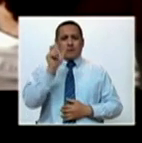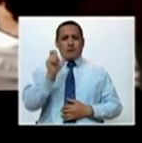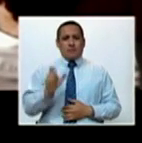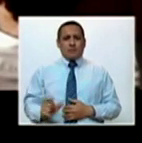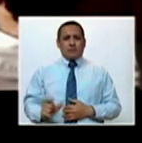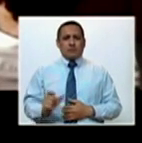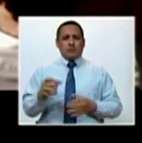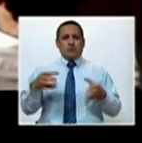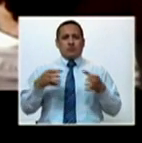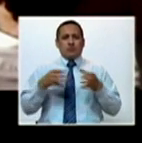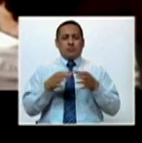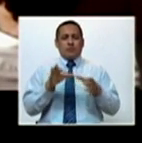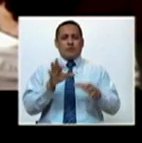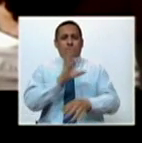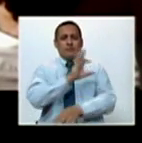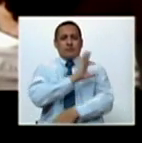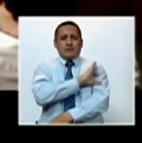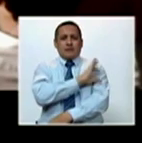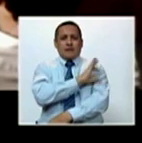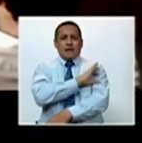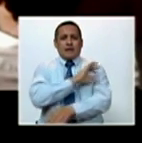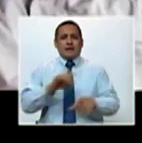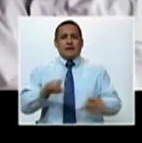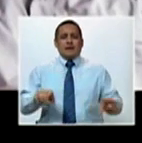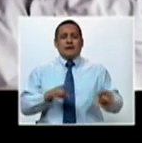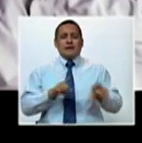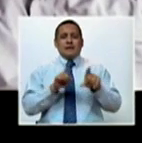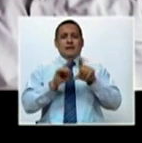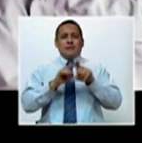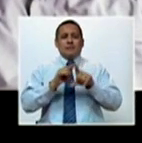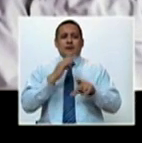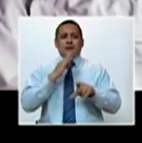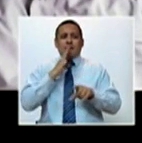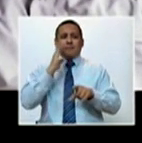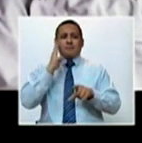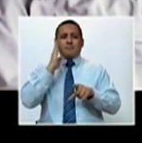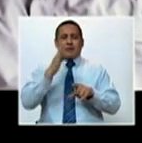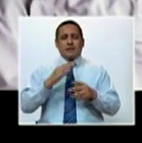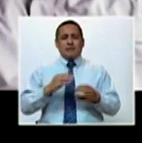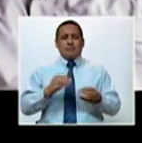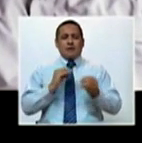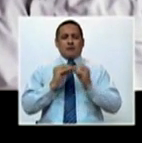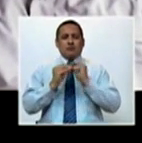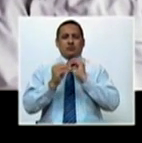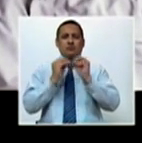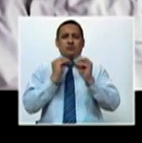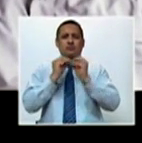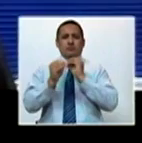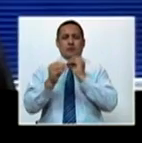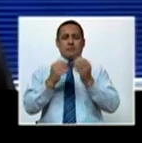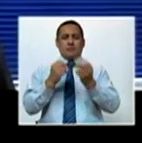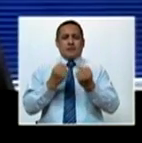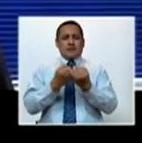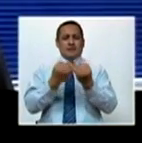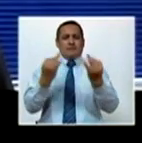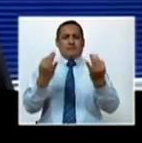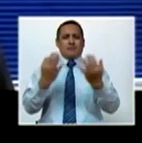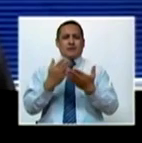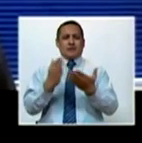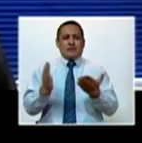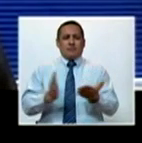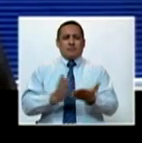del Ministerio Público y que debe regir para resolver